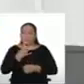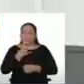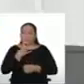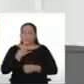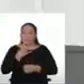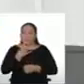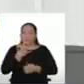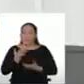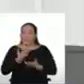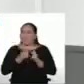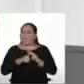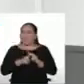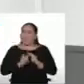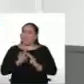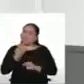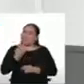¿Por dónde empiezo?